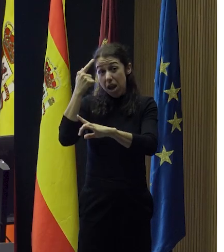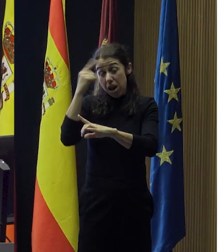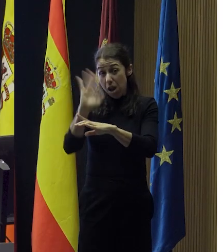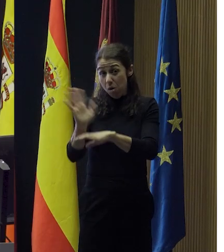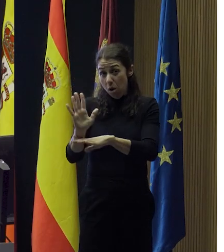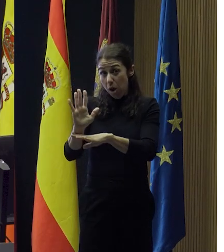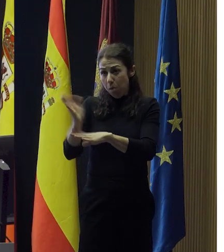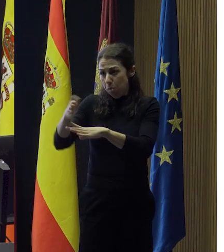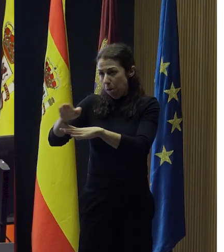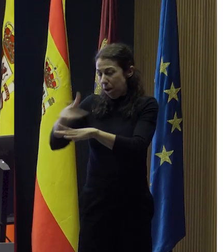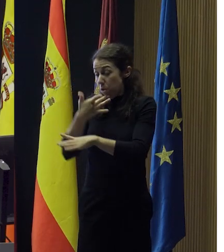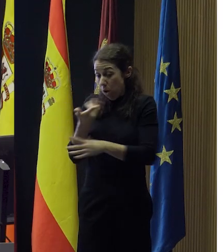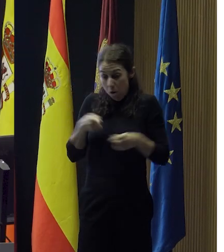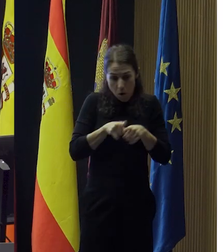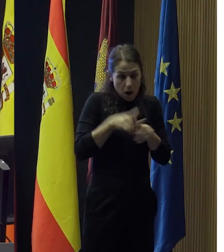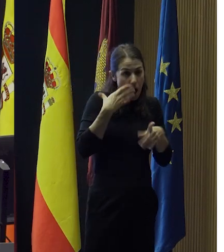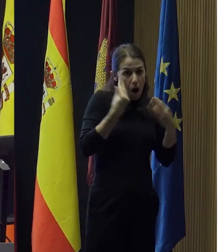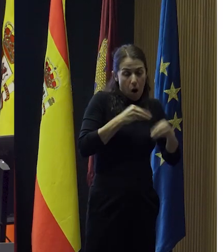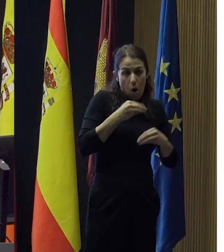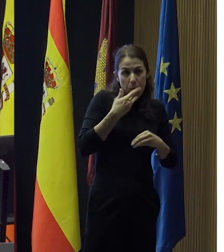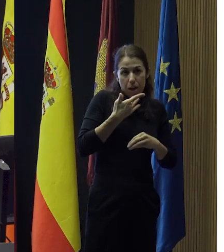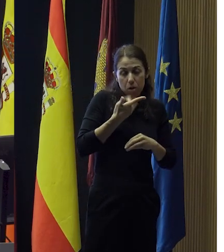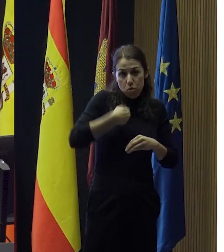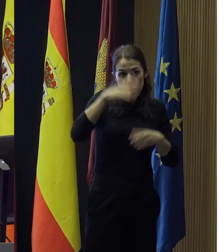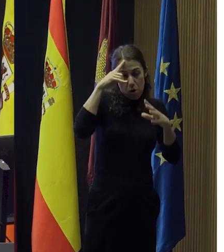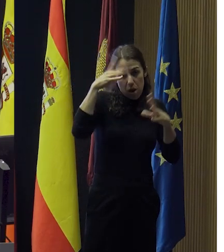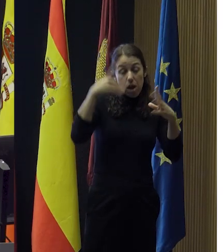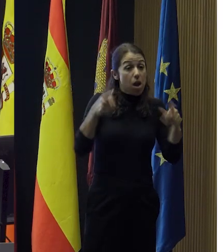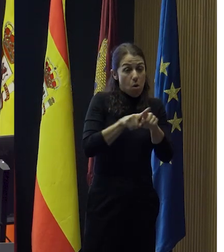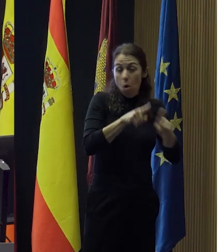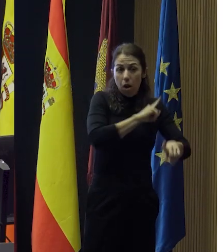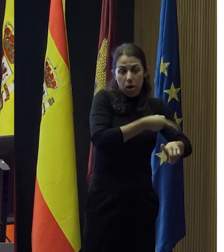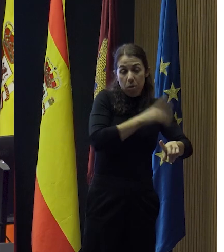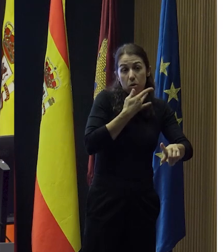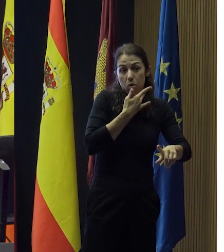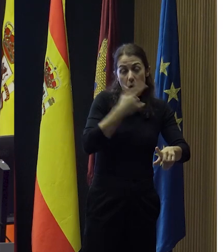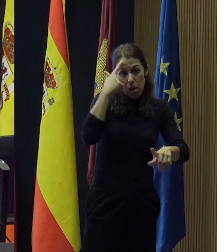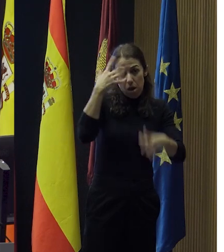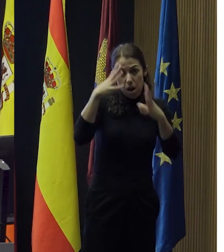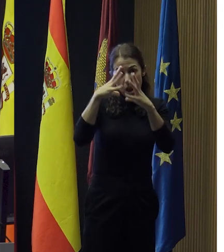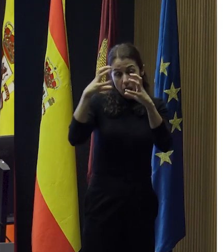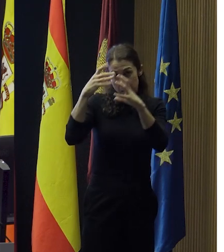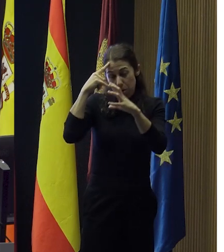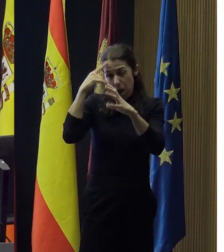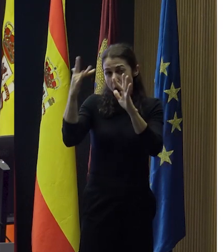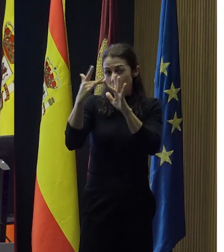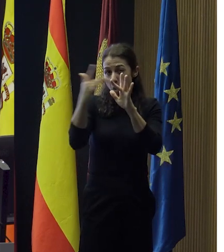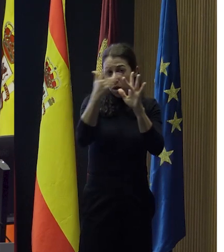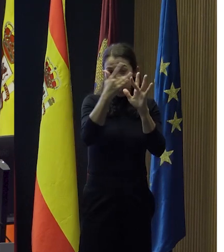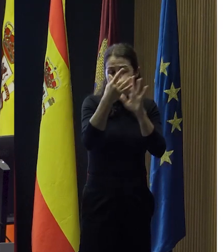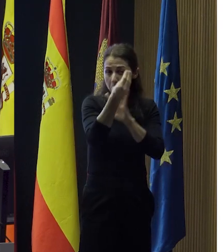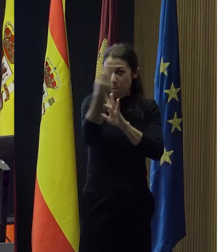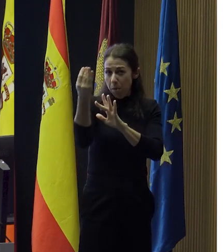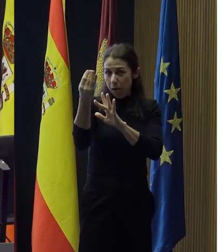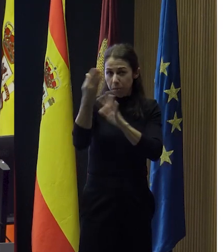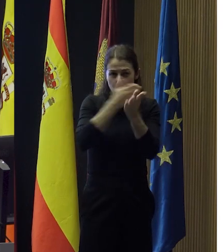que cuando somos jóvenes, igual que con el deporte, nuestro cerebro tiene capacidad de aumentar la cantidad de conexiones sinápticas. Eso